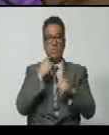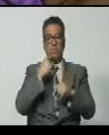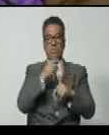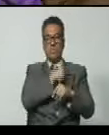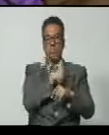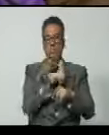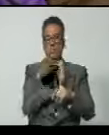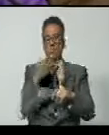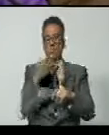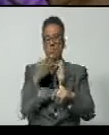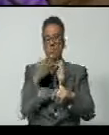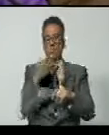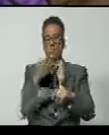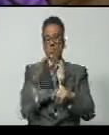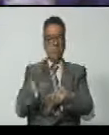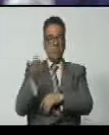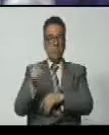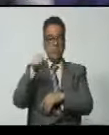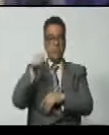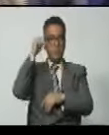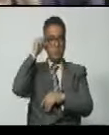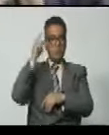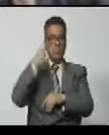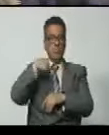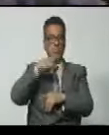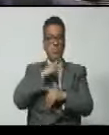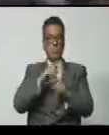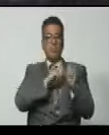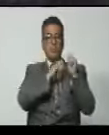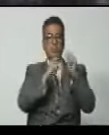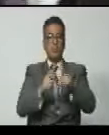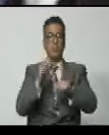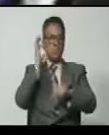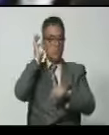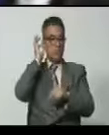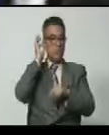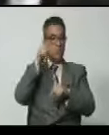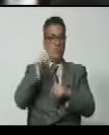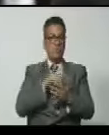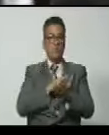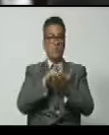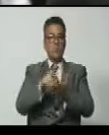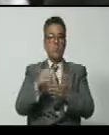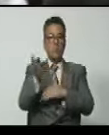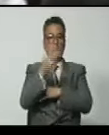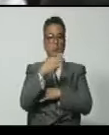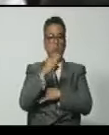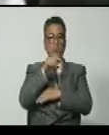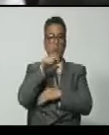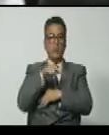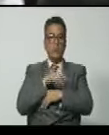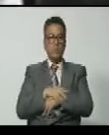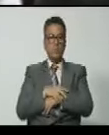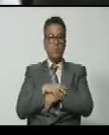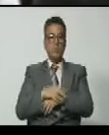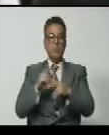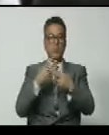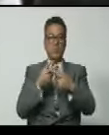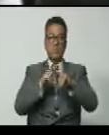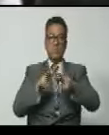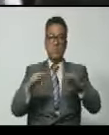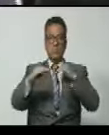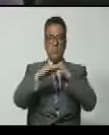ciudadano vicepresidente. De hoy, que estemos designando una mujer que va a levantar la bandera de la paz,